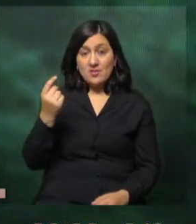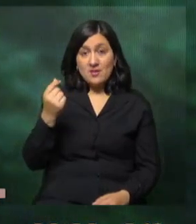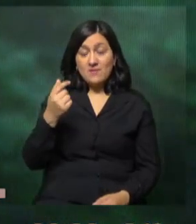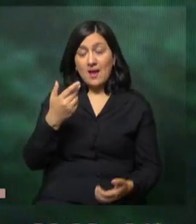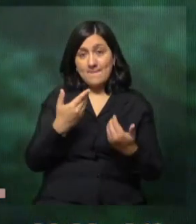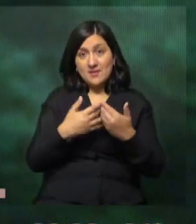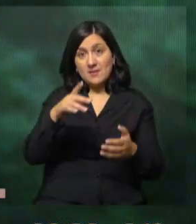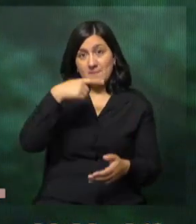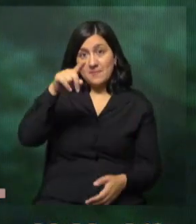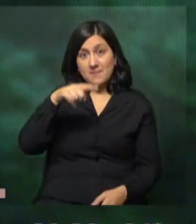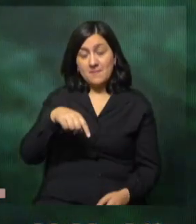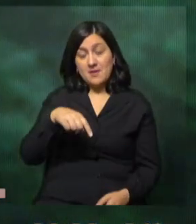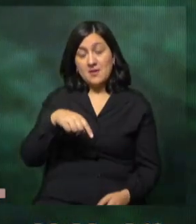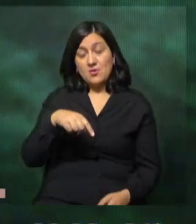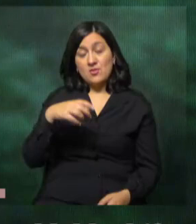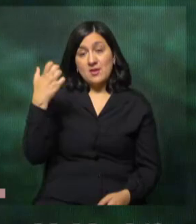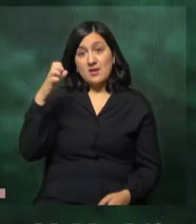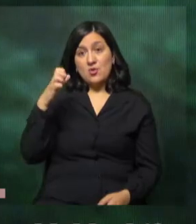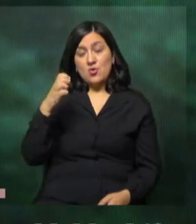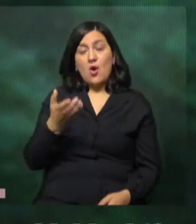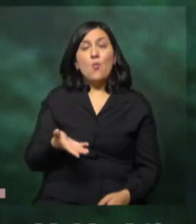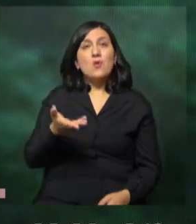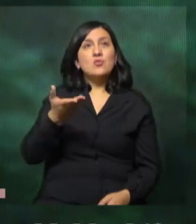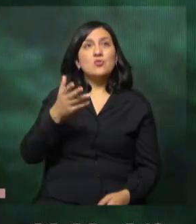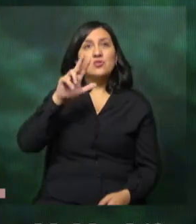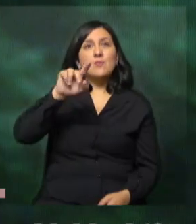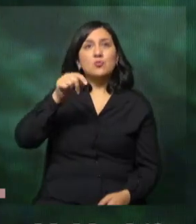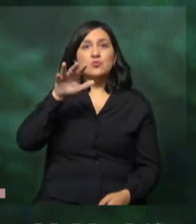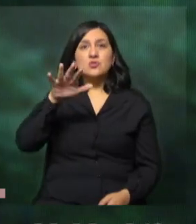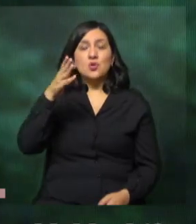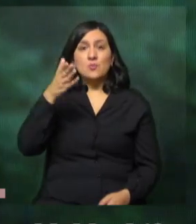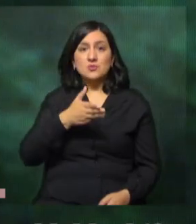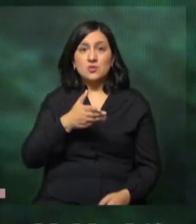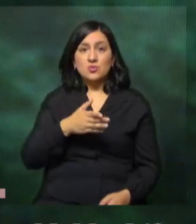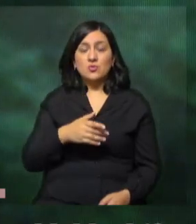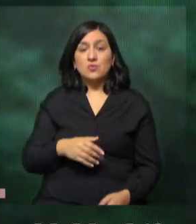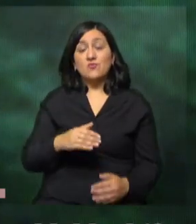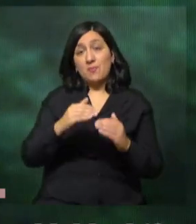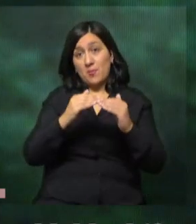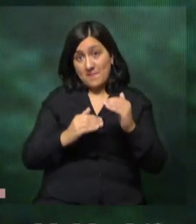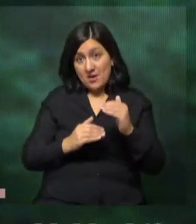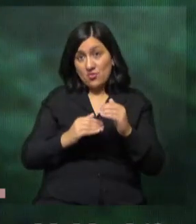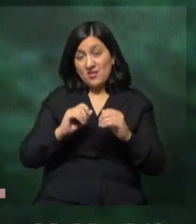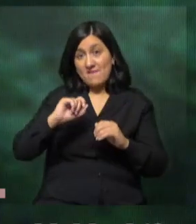enero 3,5, ¿no? Tuvimos un aumento de 3,5%, obviamente que fue por debajo de la inflación.